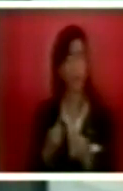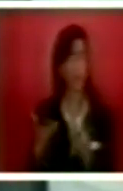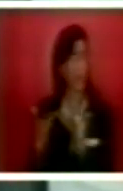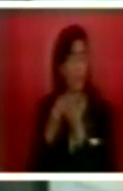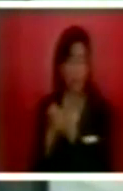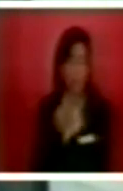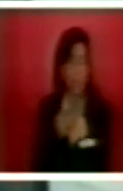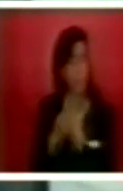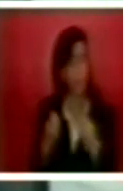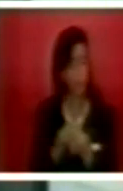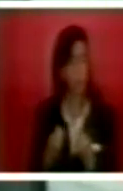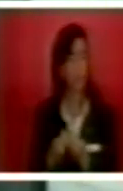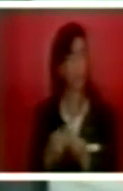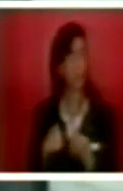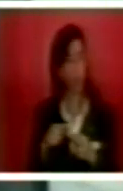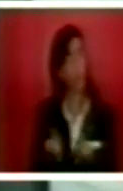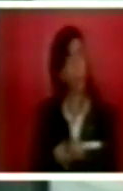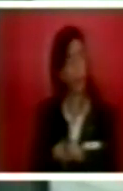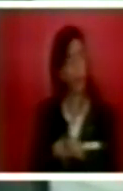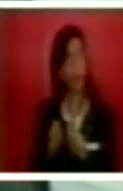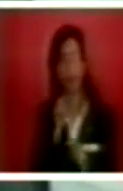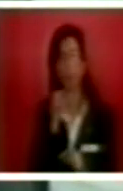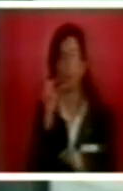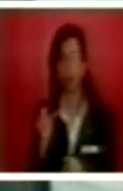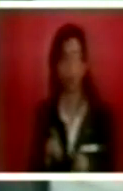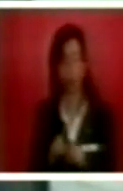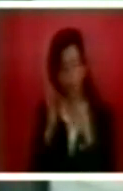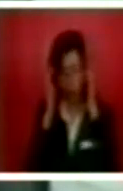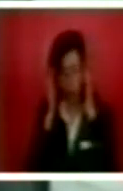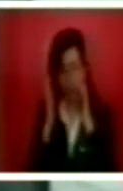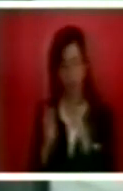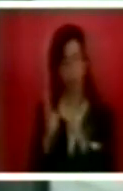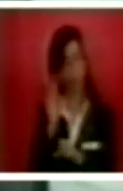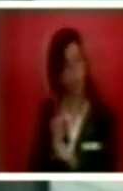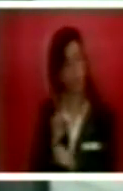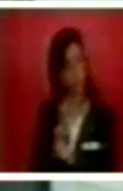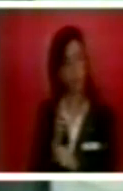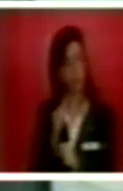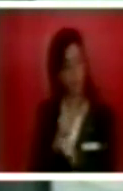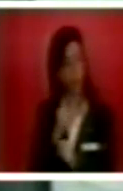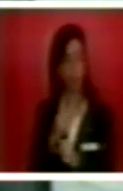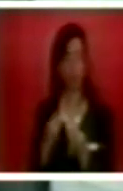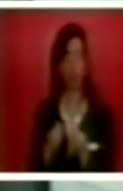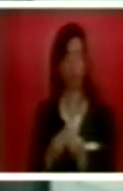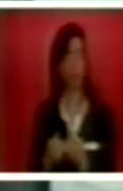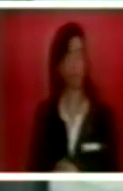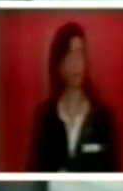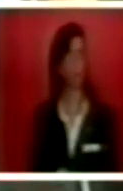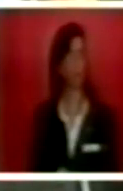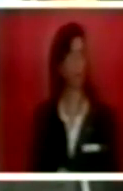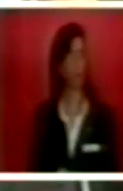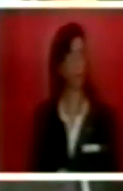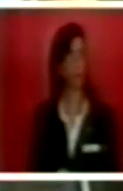afecto, yo respondí con dedicación y trabajo.